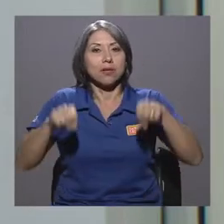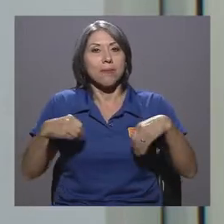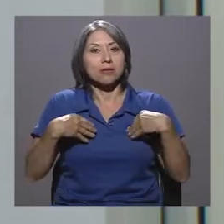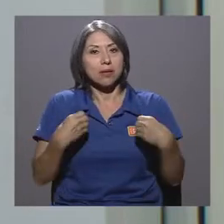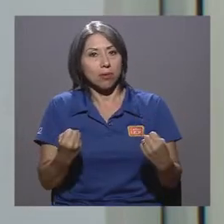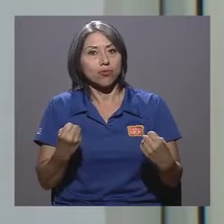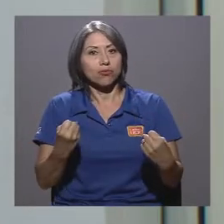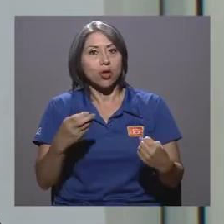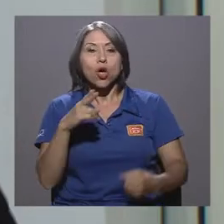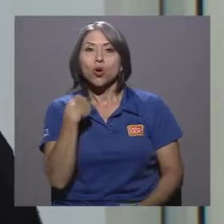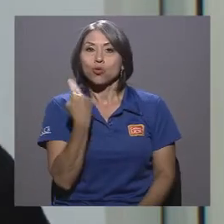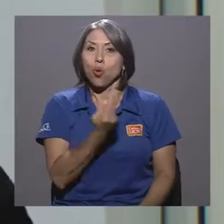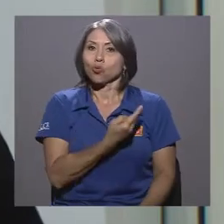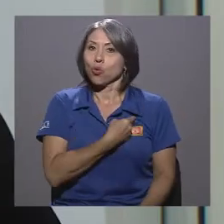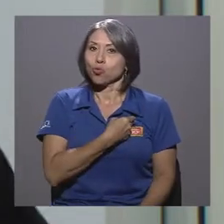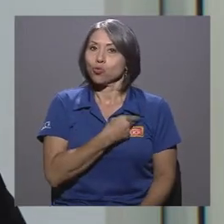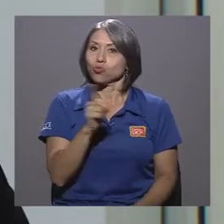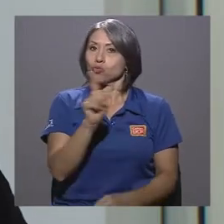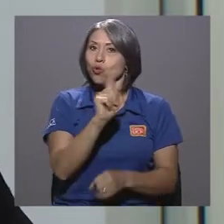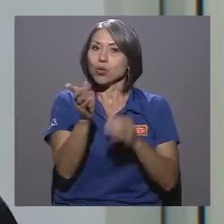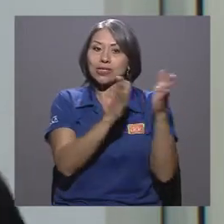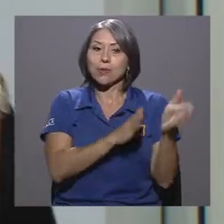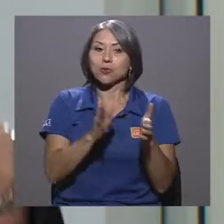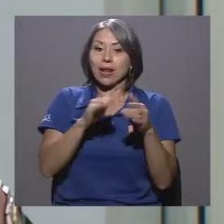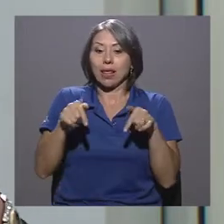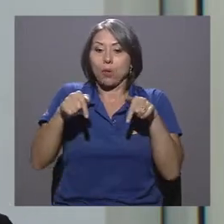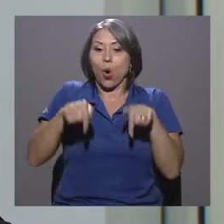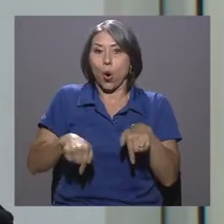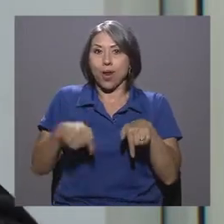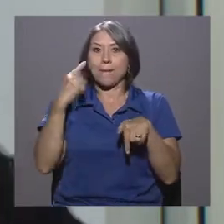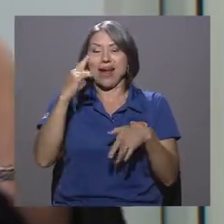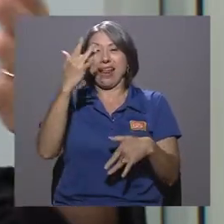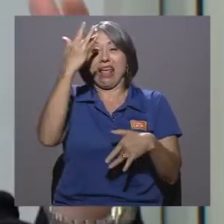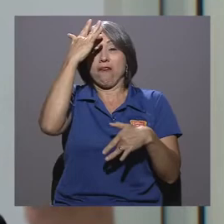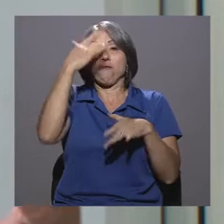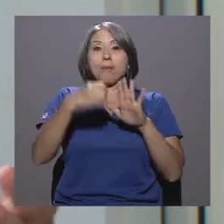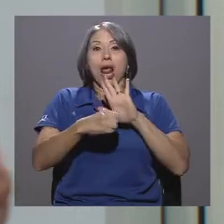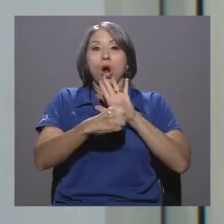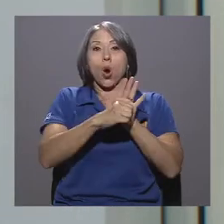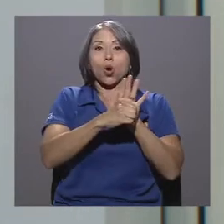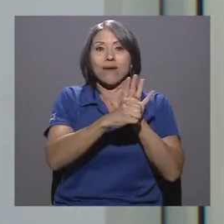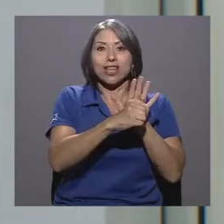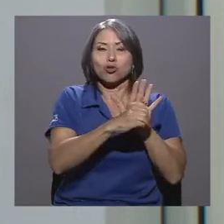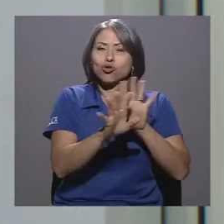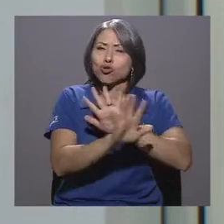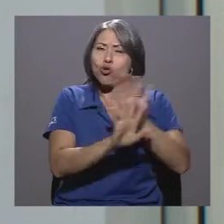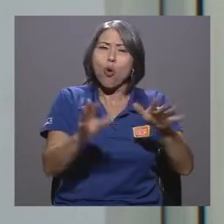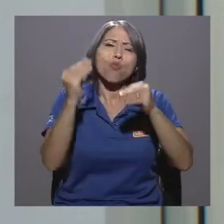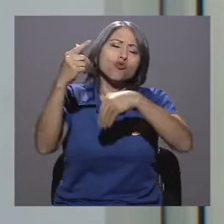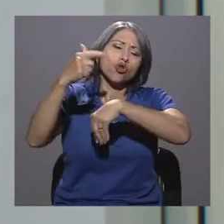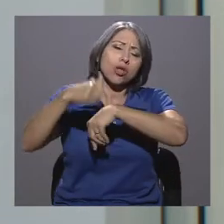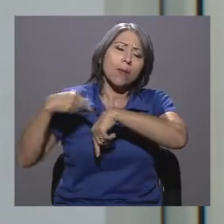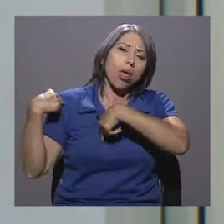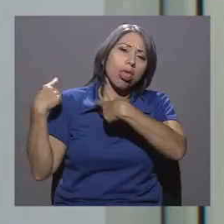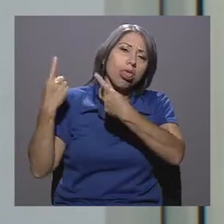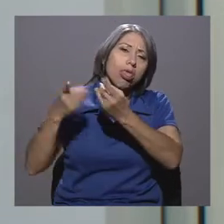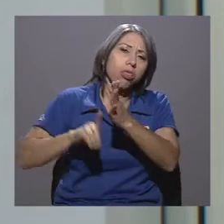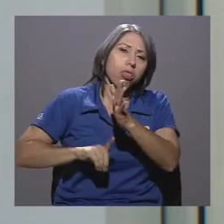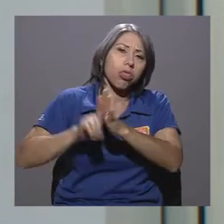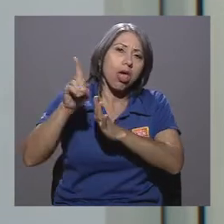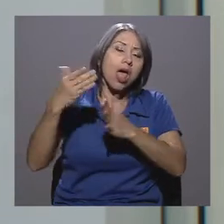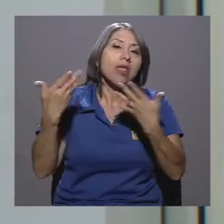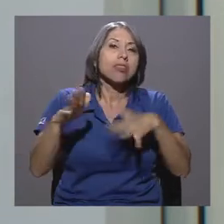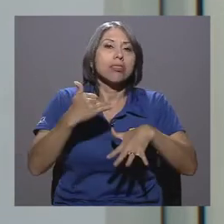decir, nosotros no nos estamos preparando hoy por el coronavirus, esto tiene mucho tiempo de desarrollo. Contamos con un